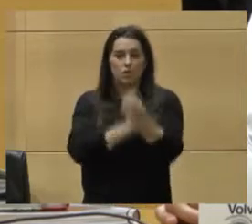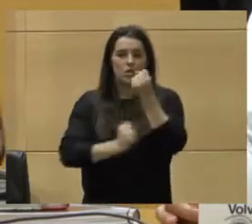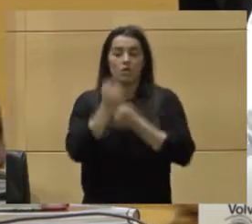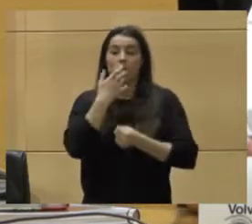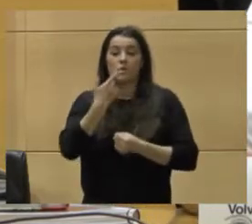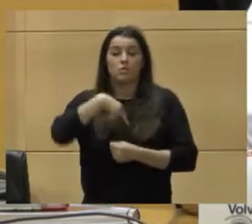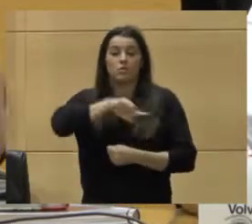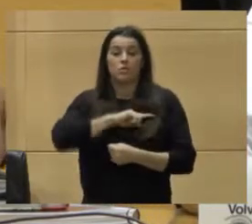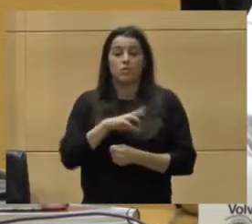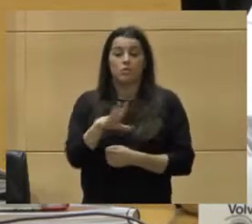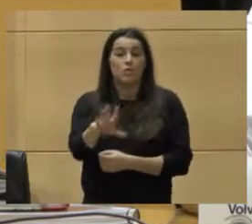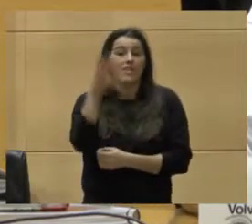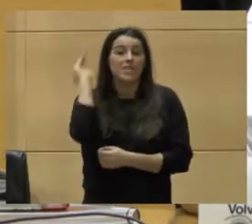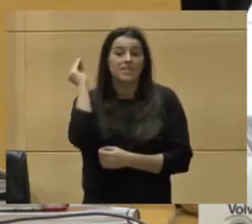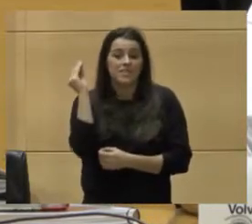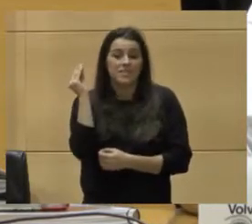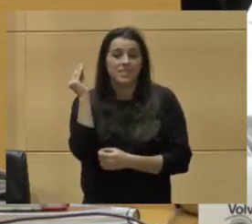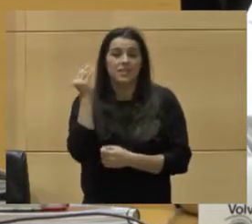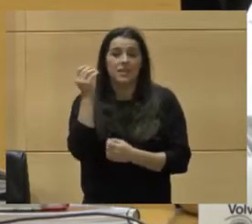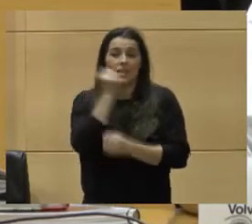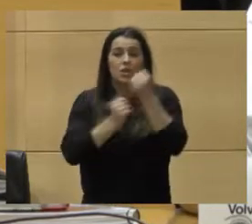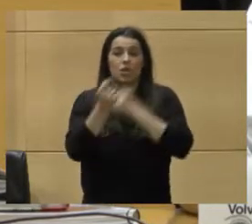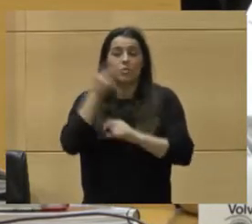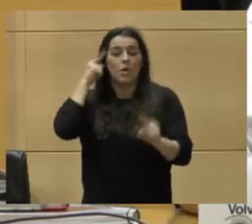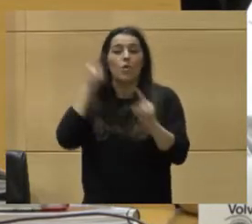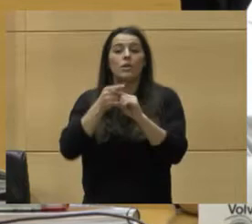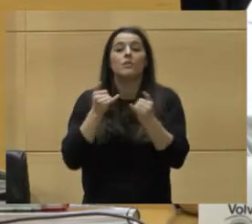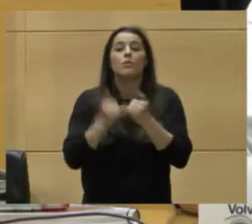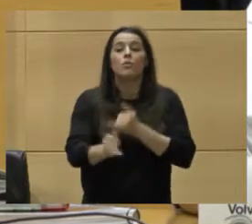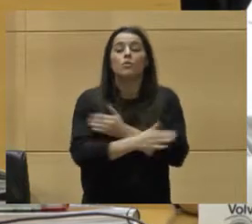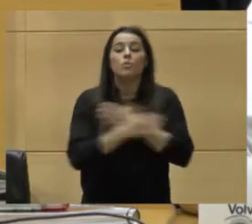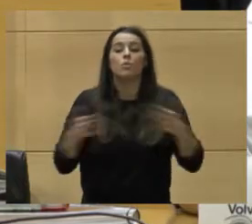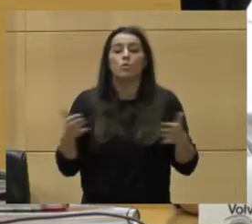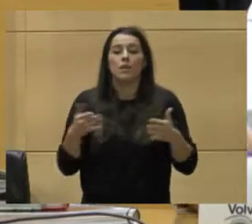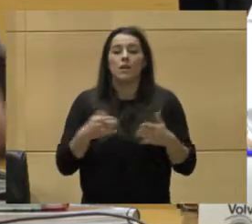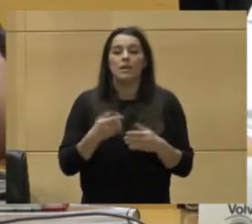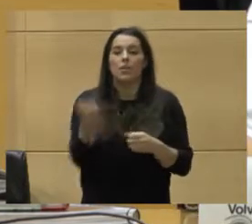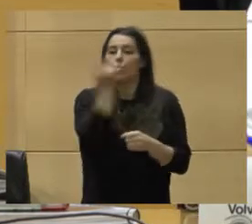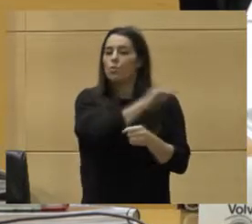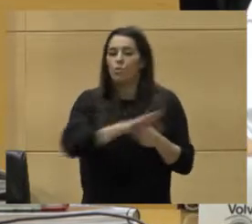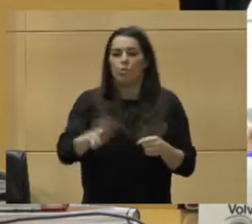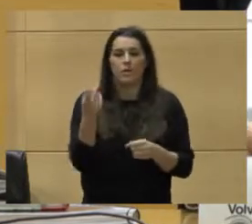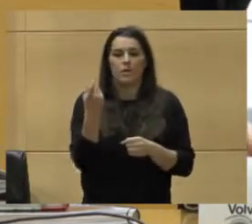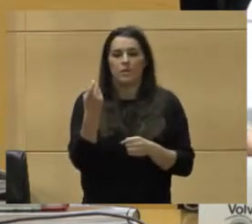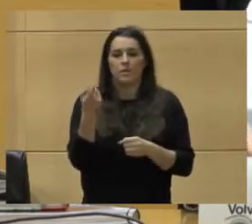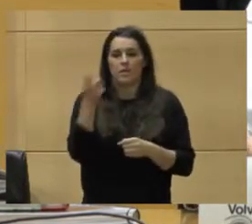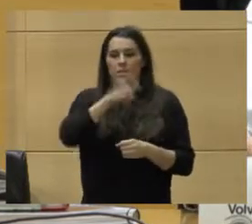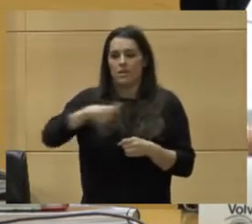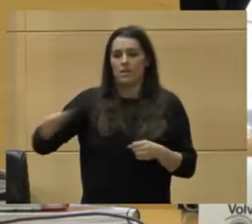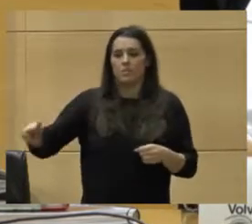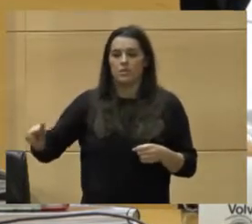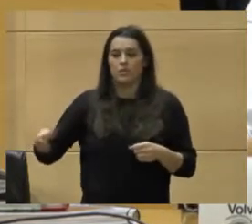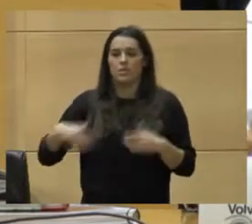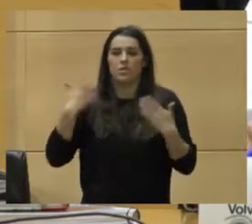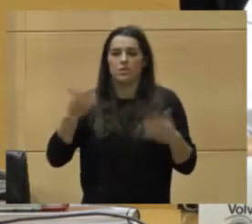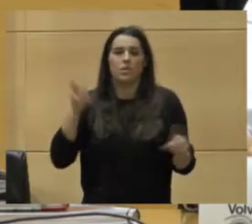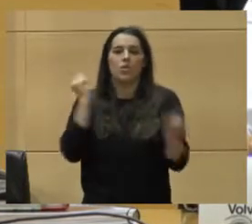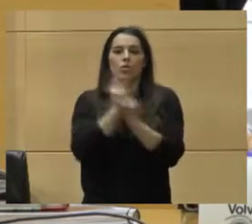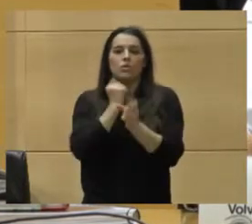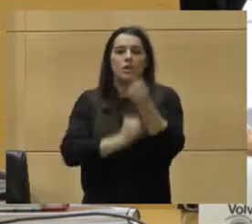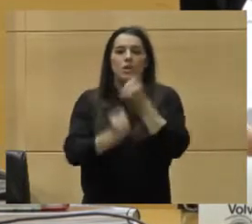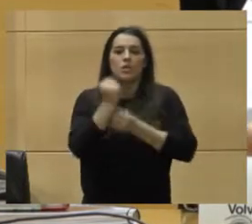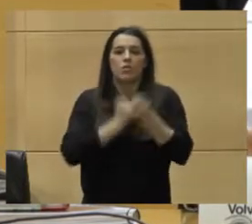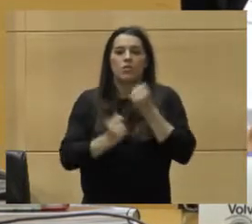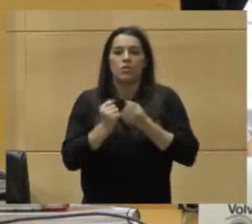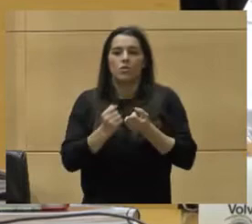entendemos que la finalidad de la economía es la satisfacción de las necesidades de las personas evidentemente no hay nada más anti económico que